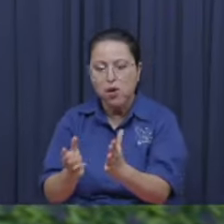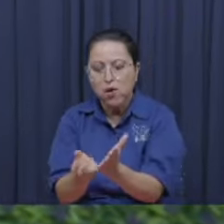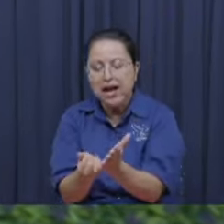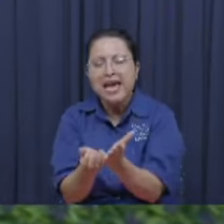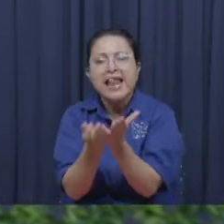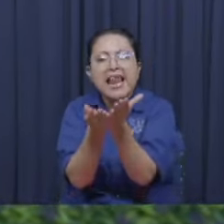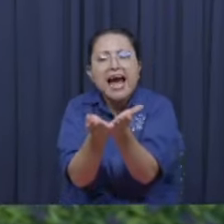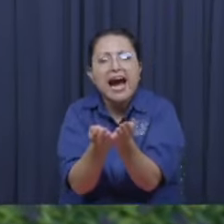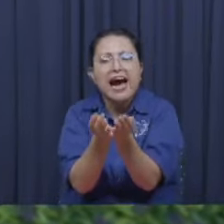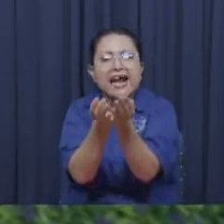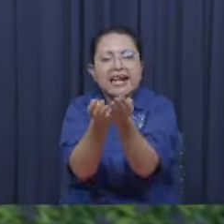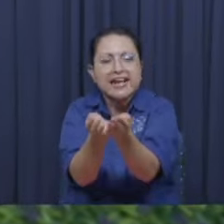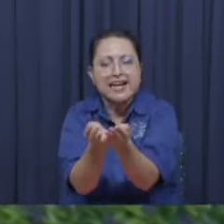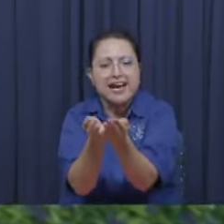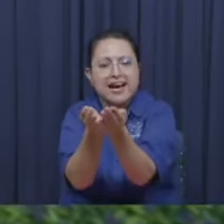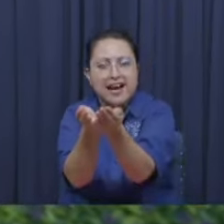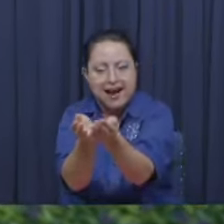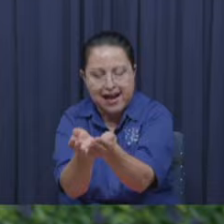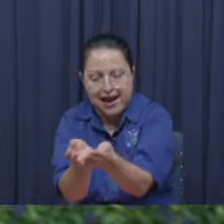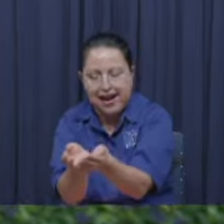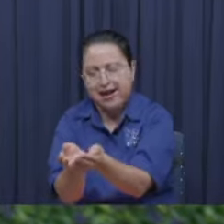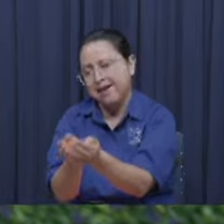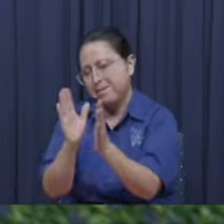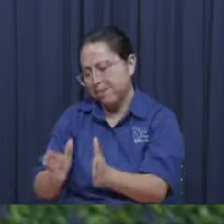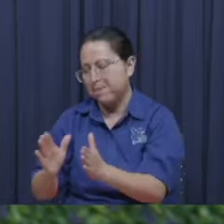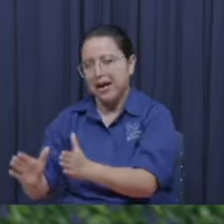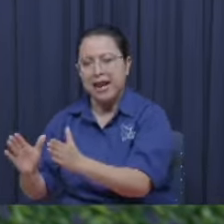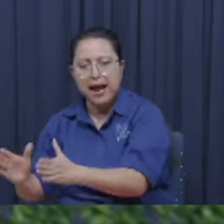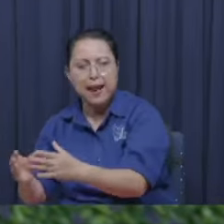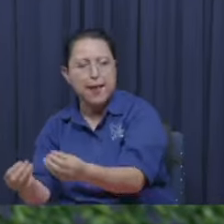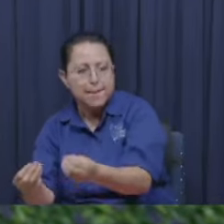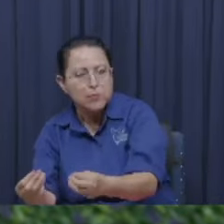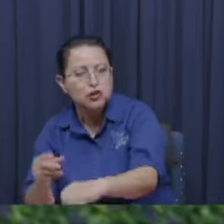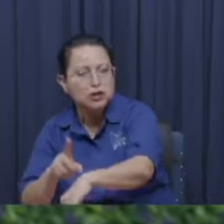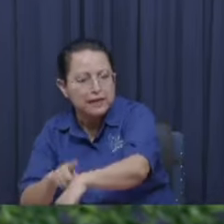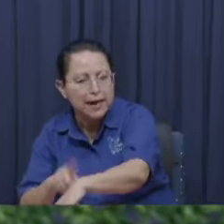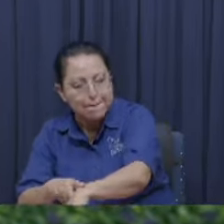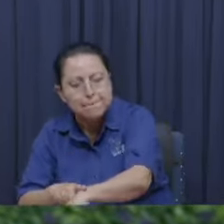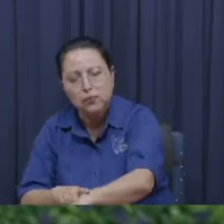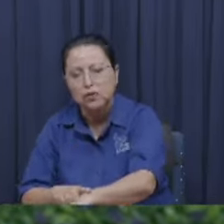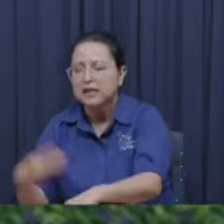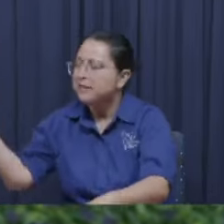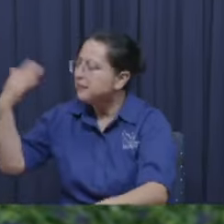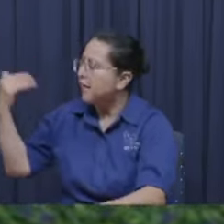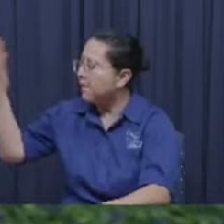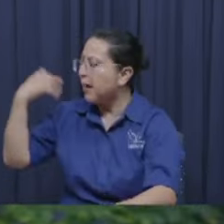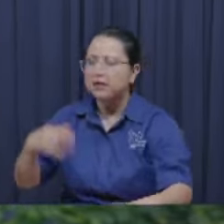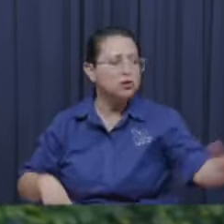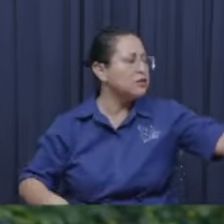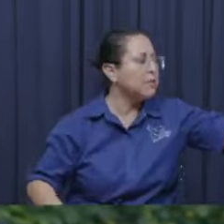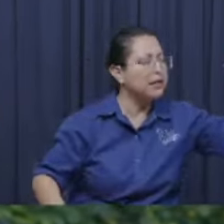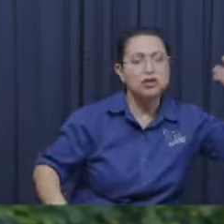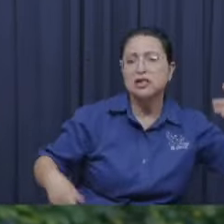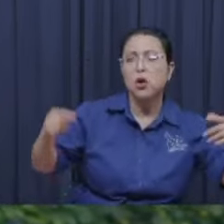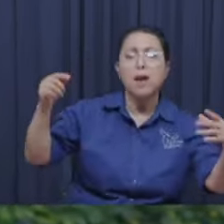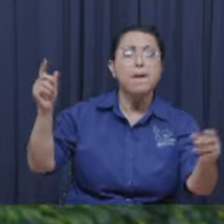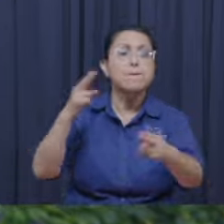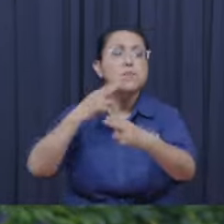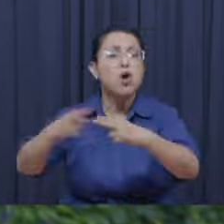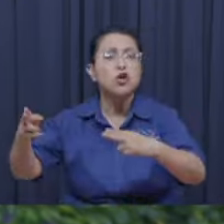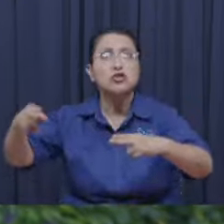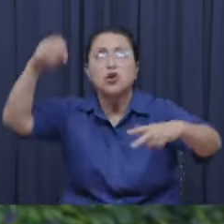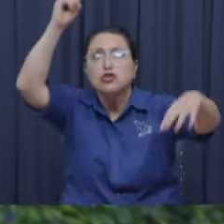Viene un diluvio, pero él ya sabía que no se iban a meter. Porque si hubiera habido lugar para más, hubiera hecho el arca más